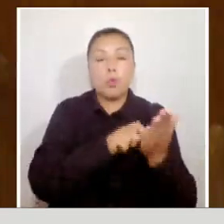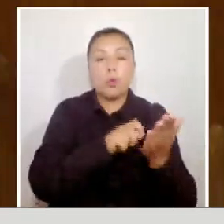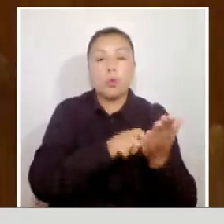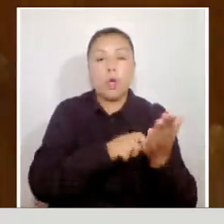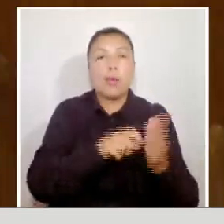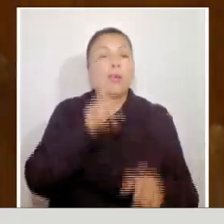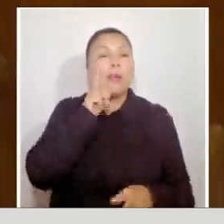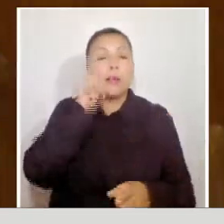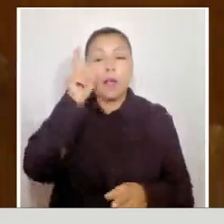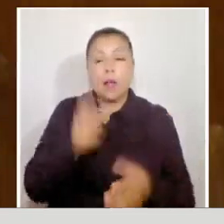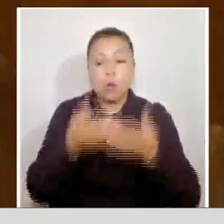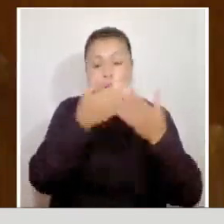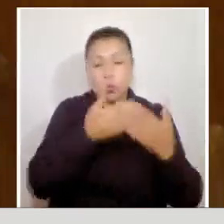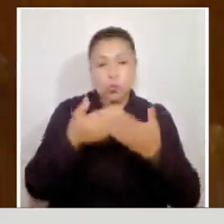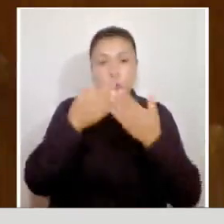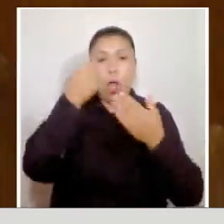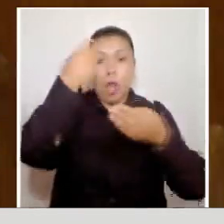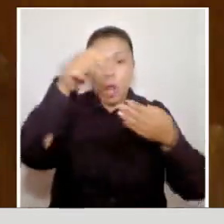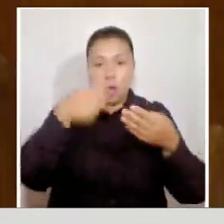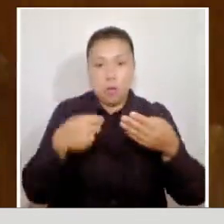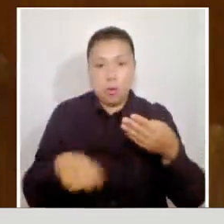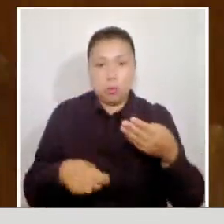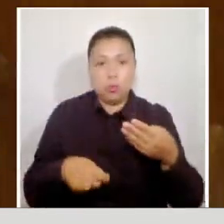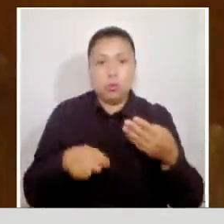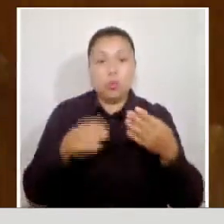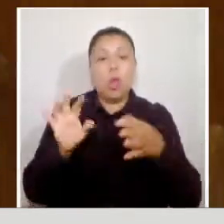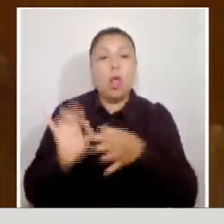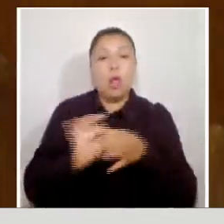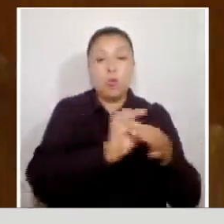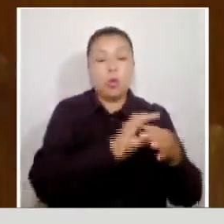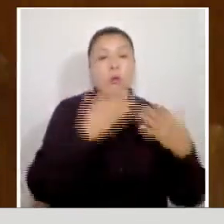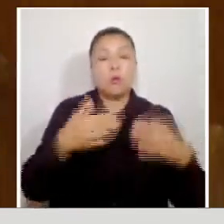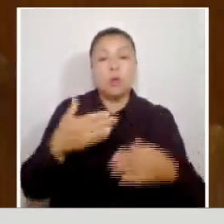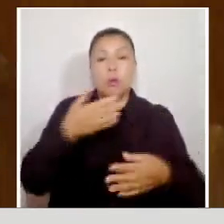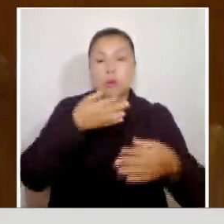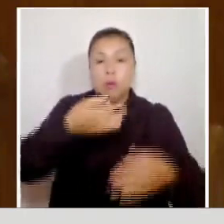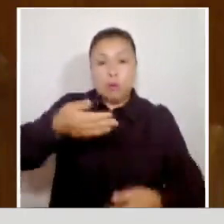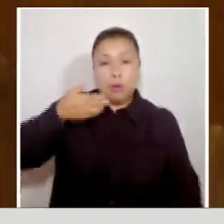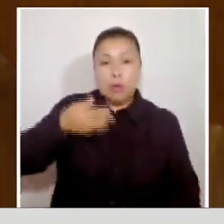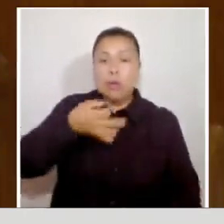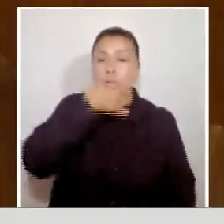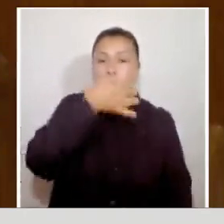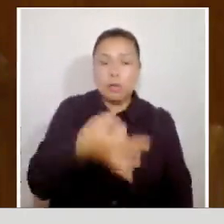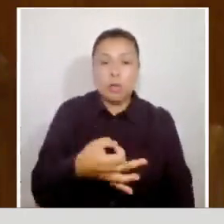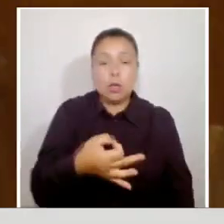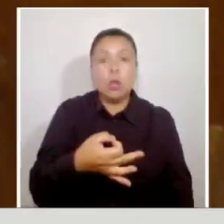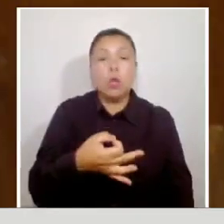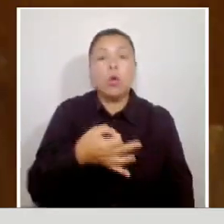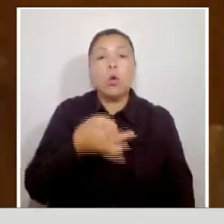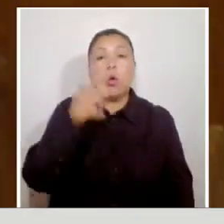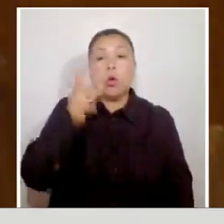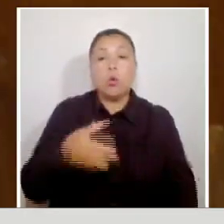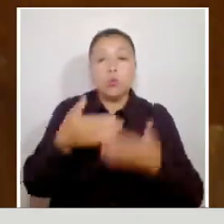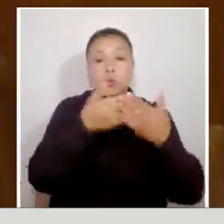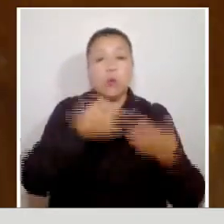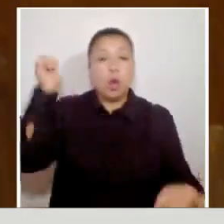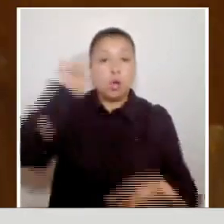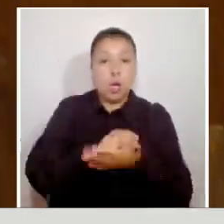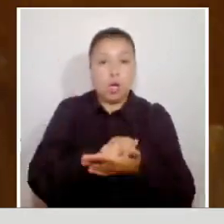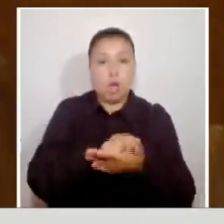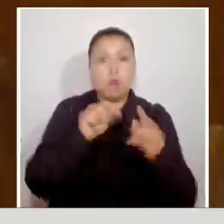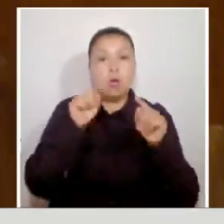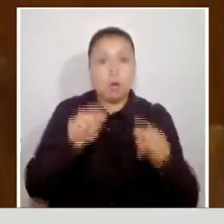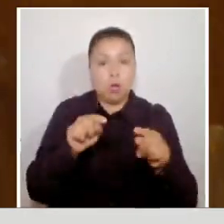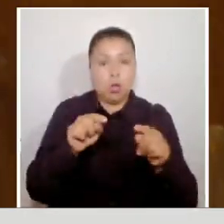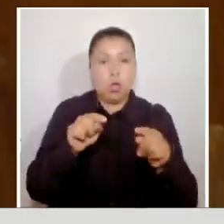estudiantes en dicha evaluación en razón de lo anterior manifestó que los estudiantes reclamaron aquello no fue lo